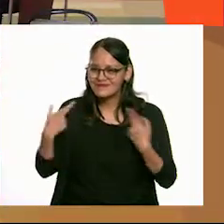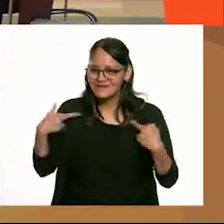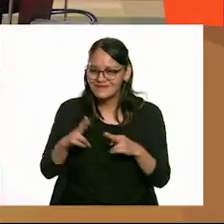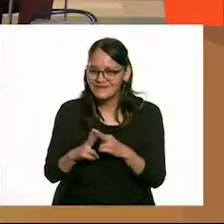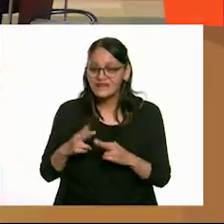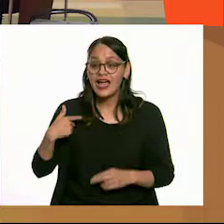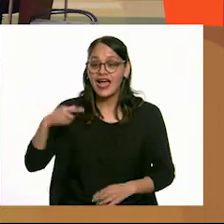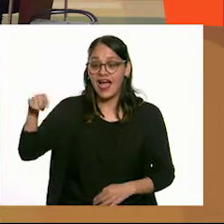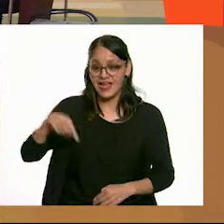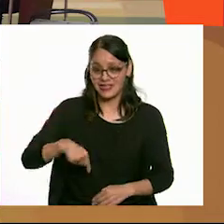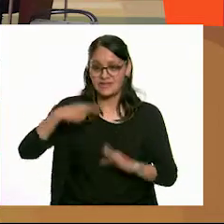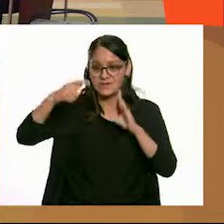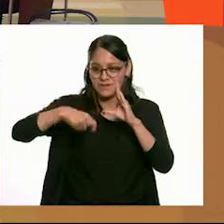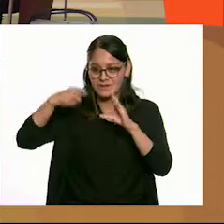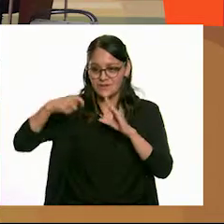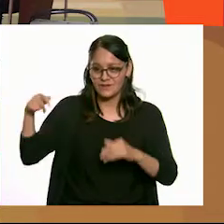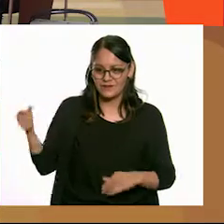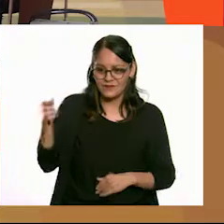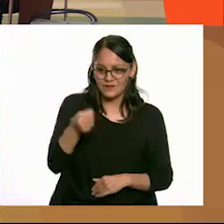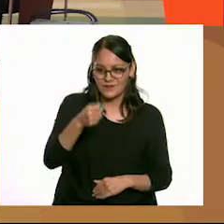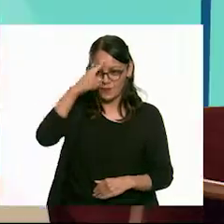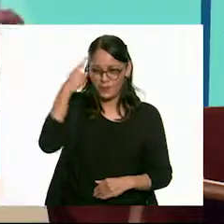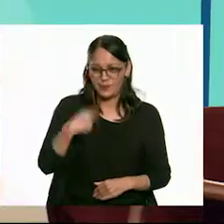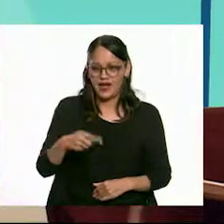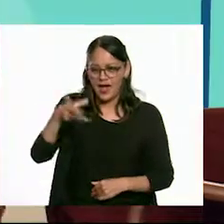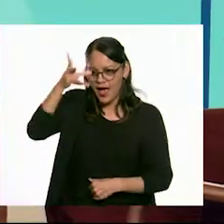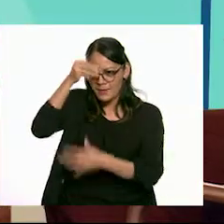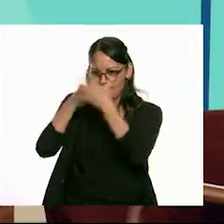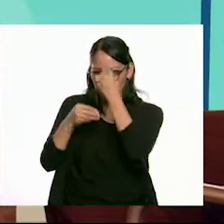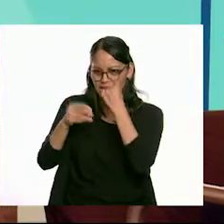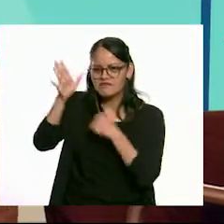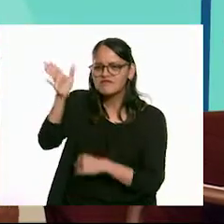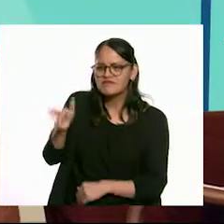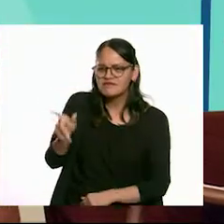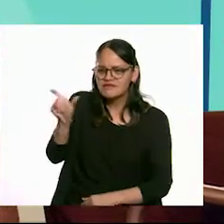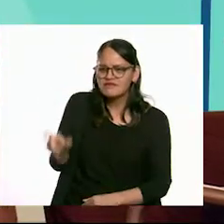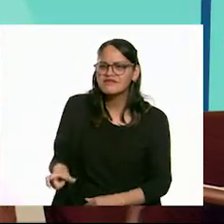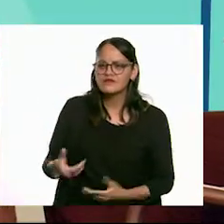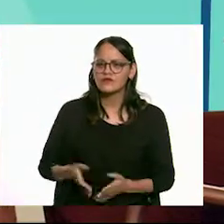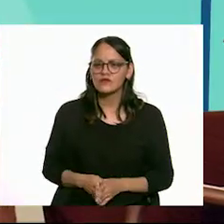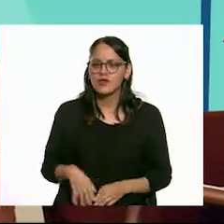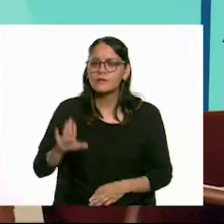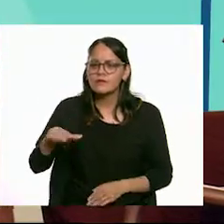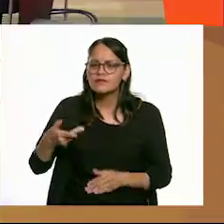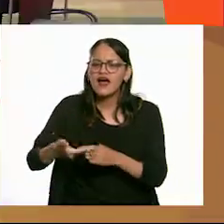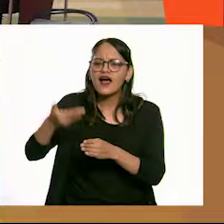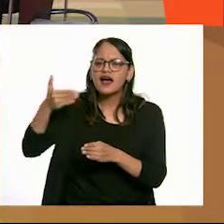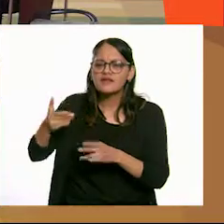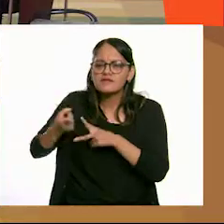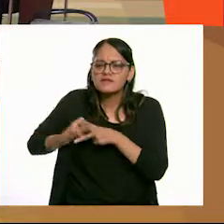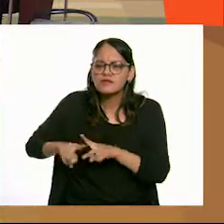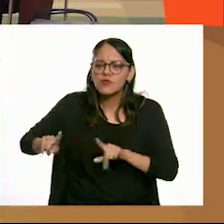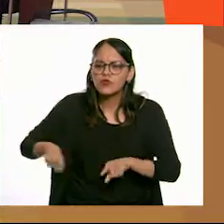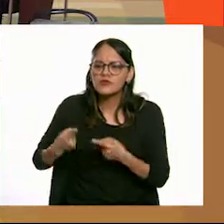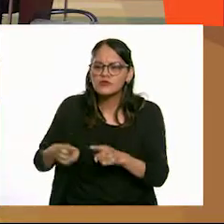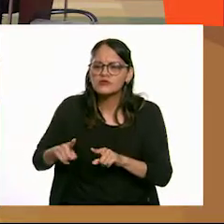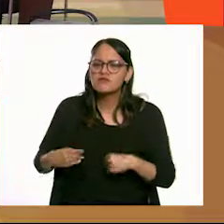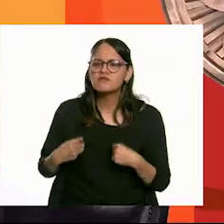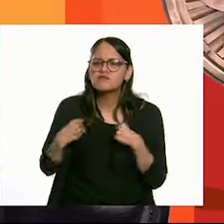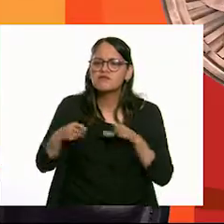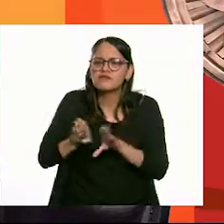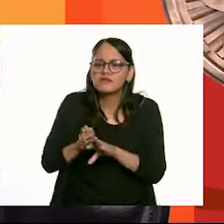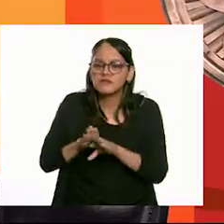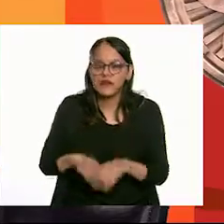traído a nuestro programa para aprender más acerca de ti. Cuéntanos, ¿cómo iniciaste la vida de músico? Ah, ¿quieren aprender